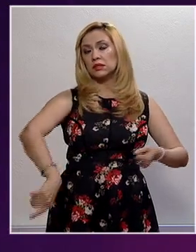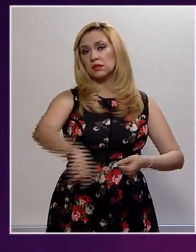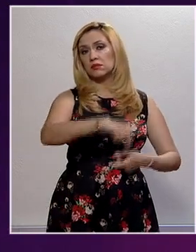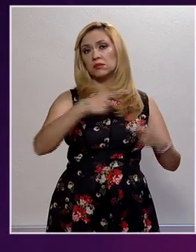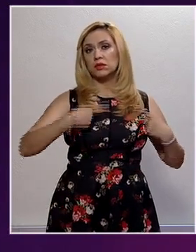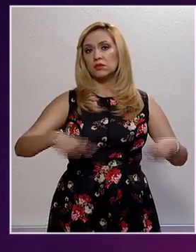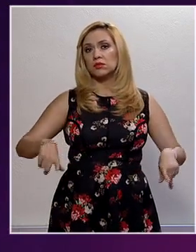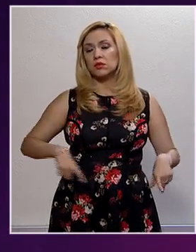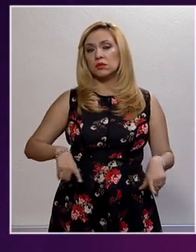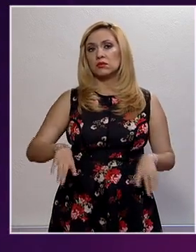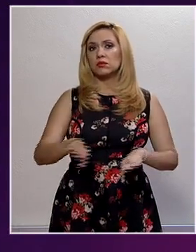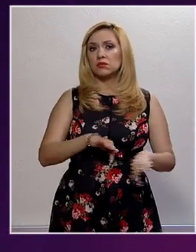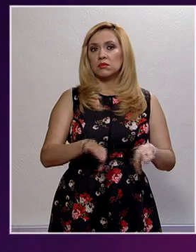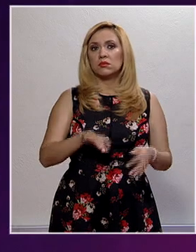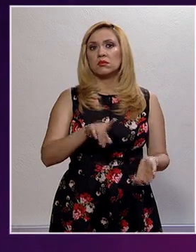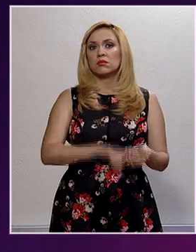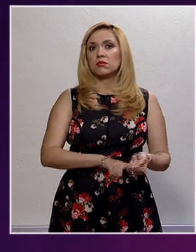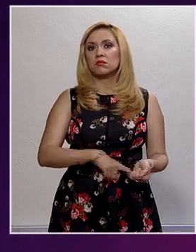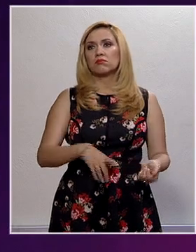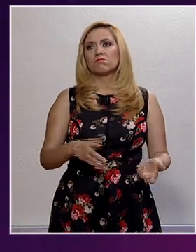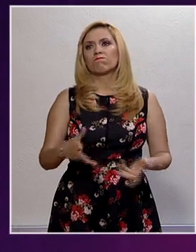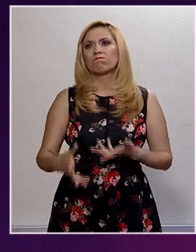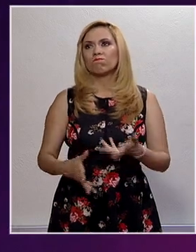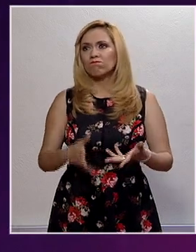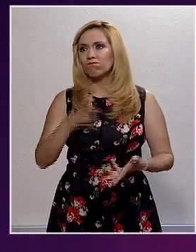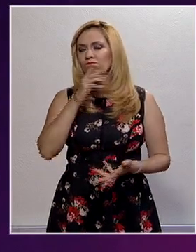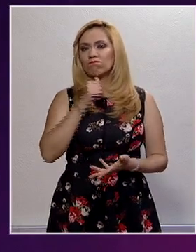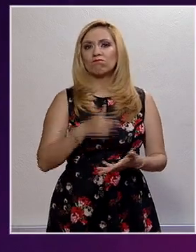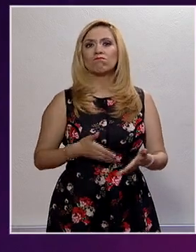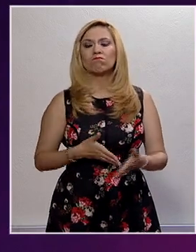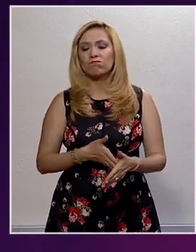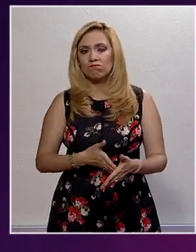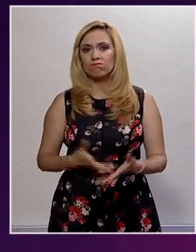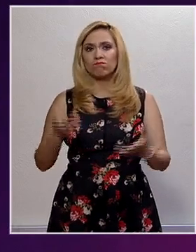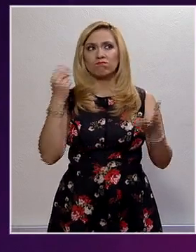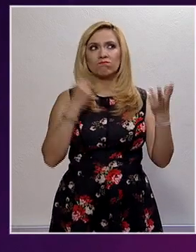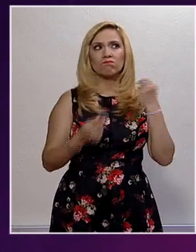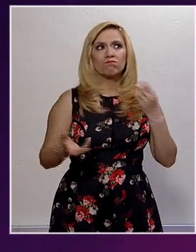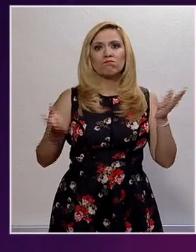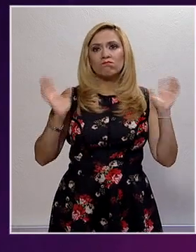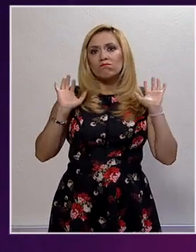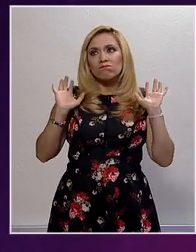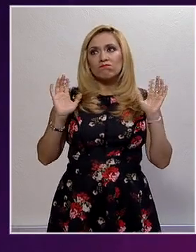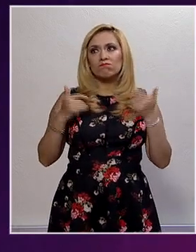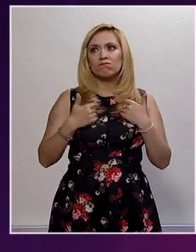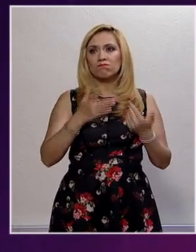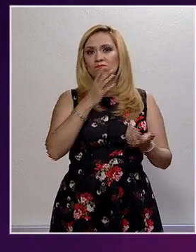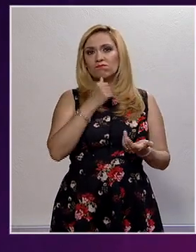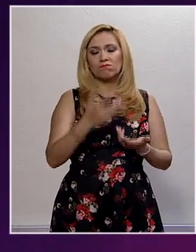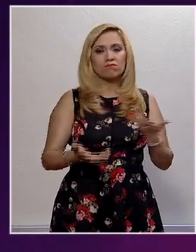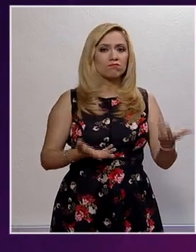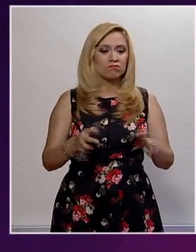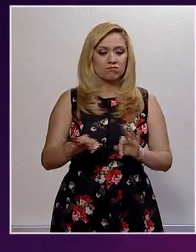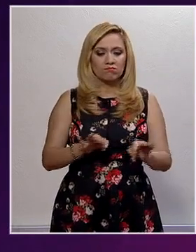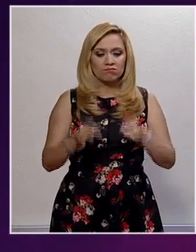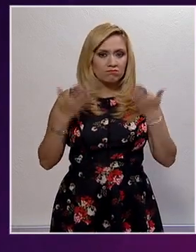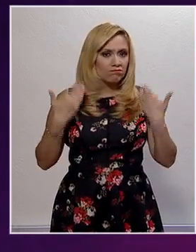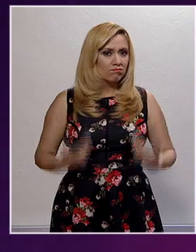funcionarios, pues también los limita, ¿no? Los impide, cuestiones de condiciones de trabajo,